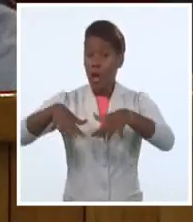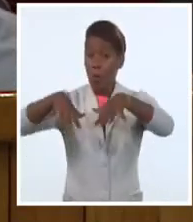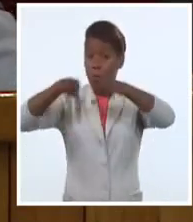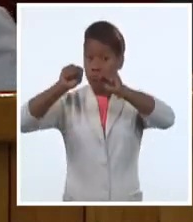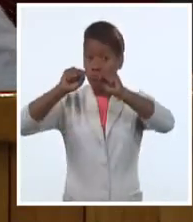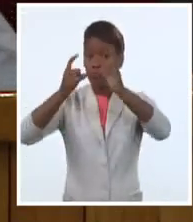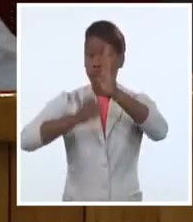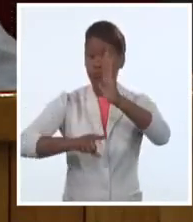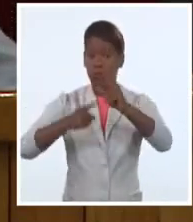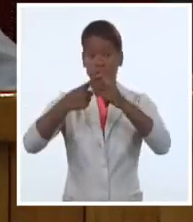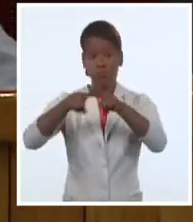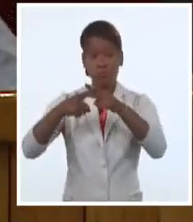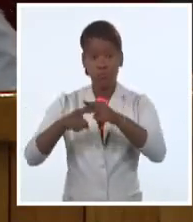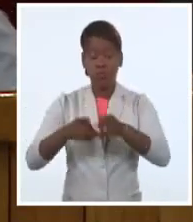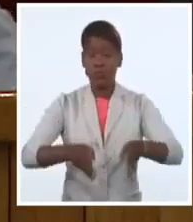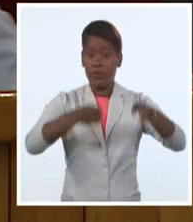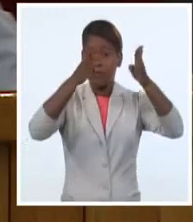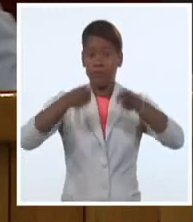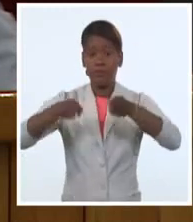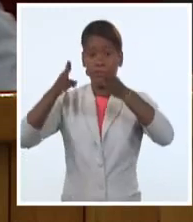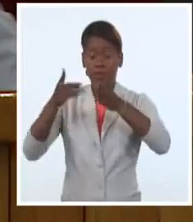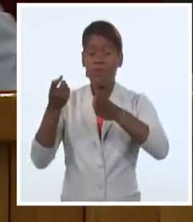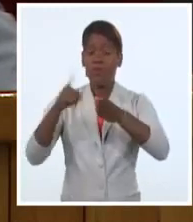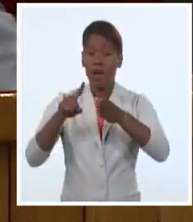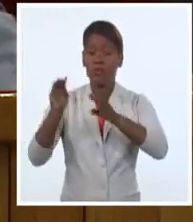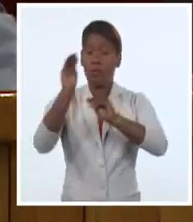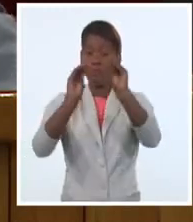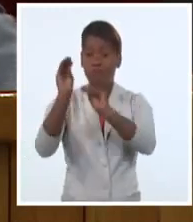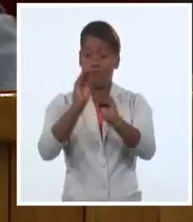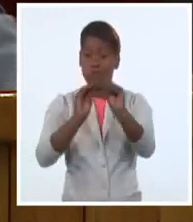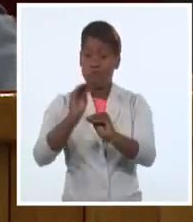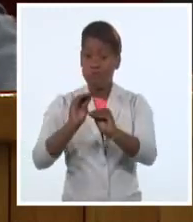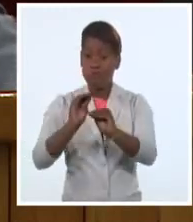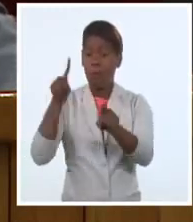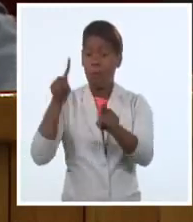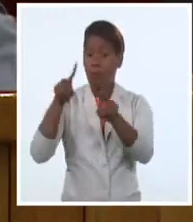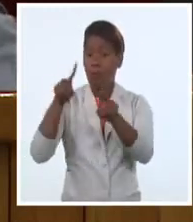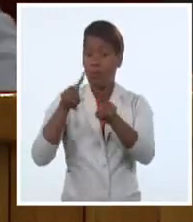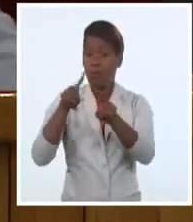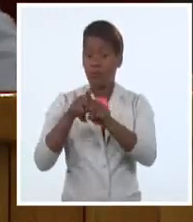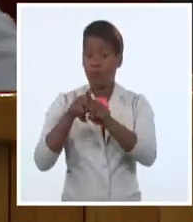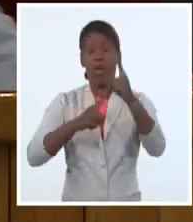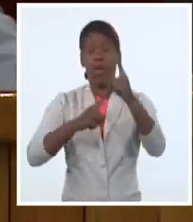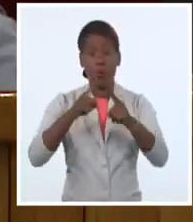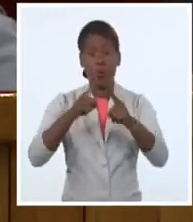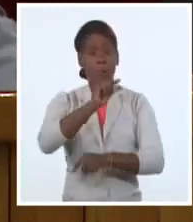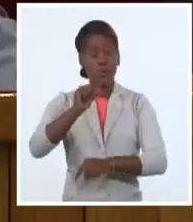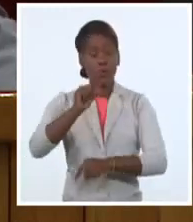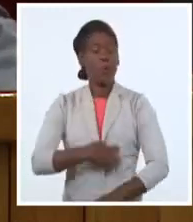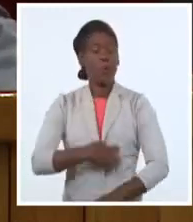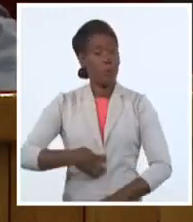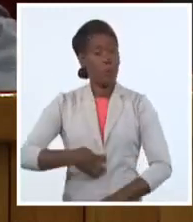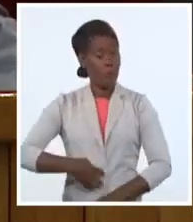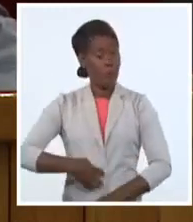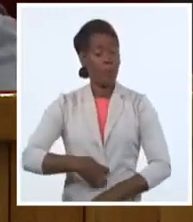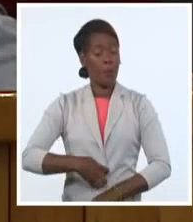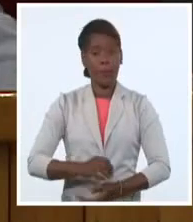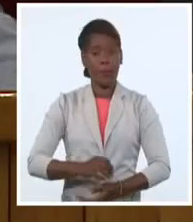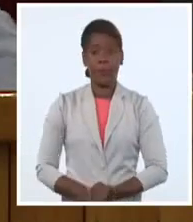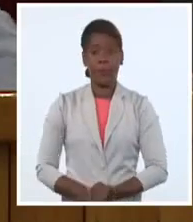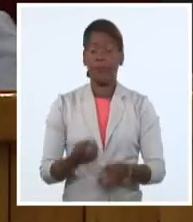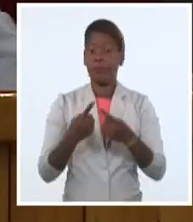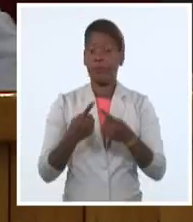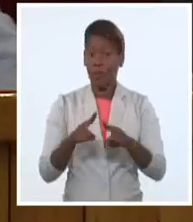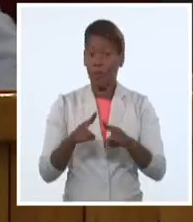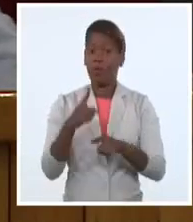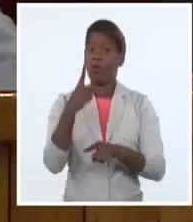venido sufriendo desde el 21 de junio. Aunque no han desaparecido las limitaciones, existe disponibilidad de